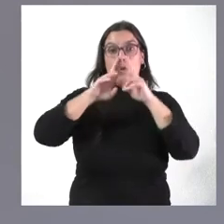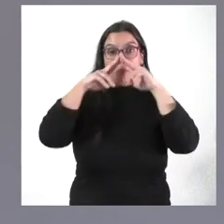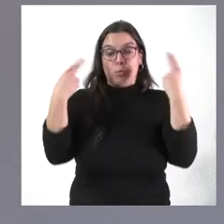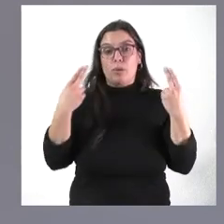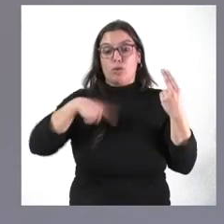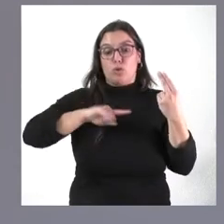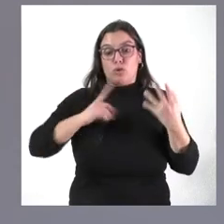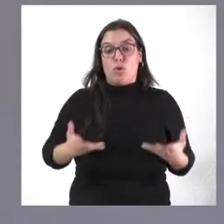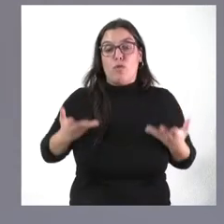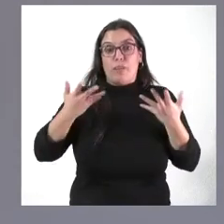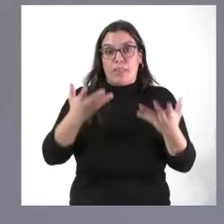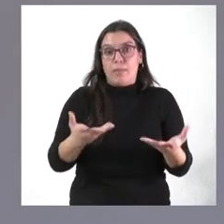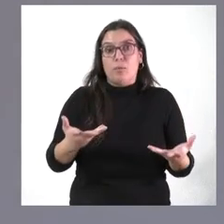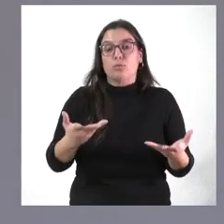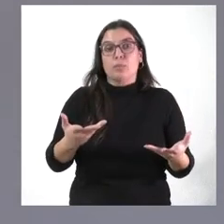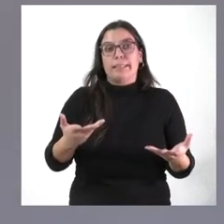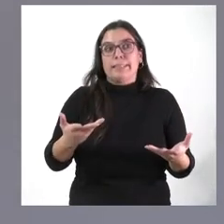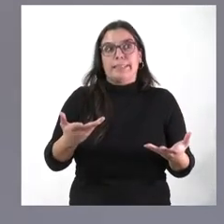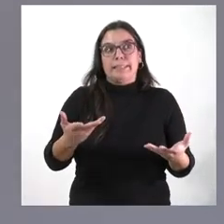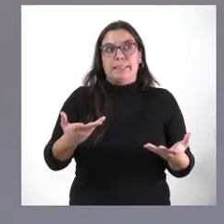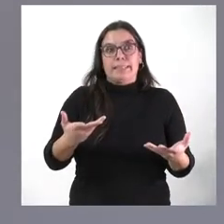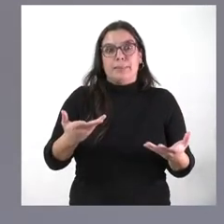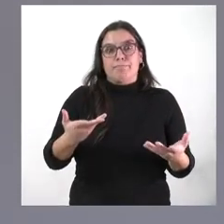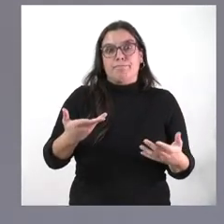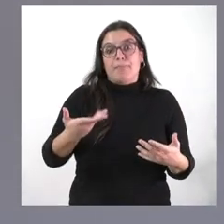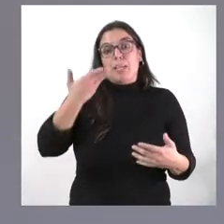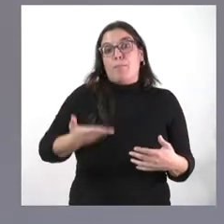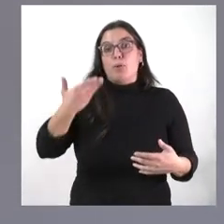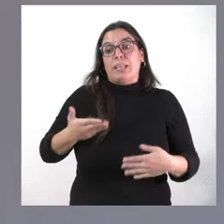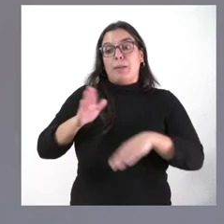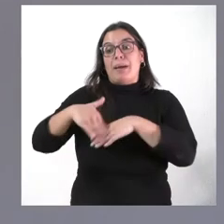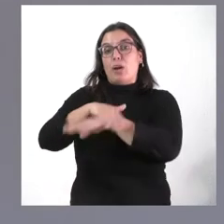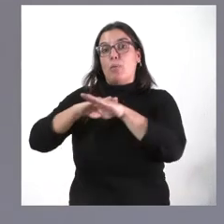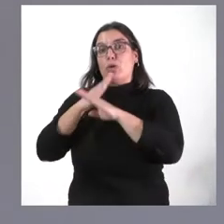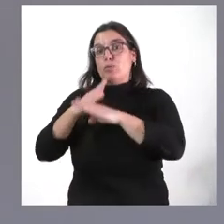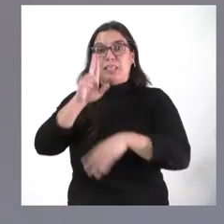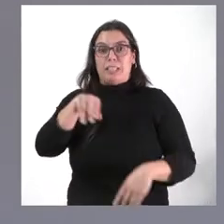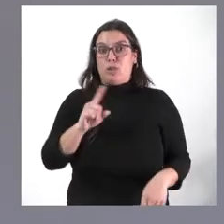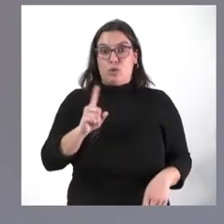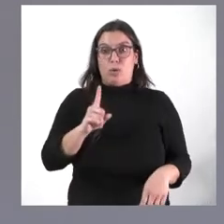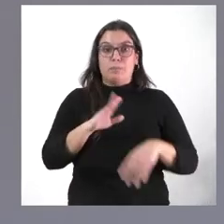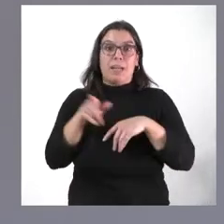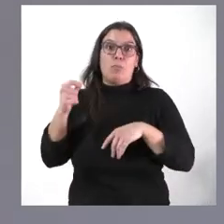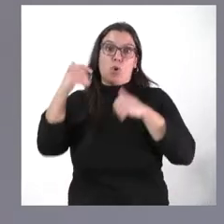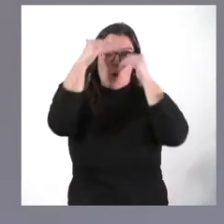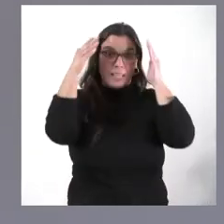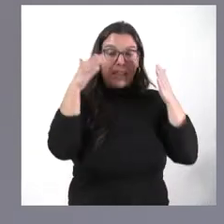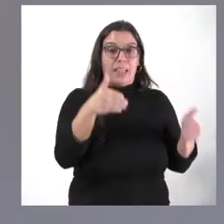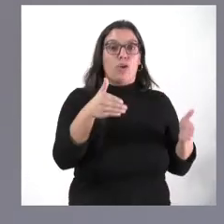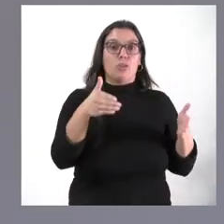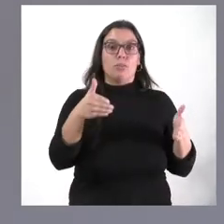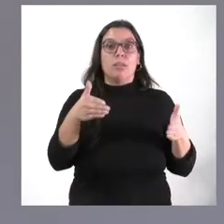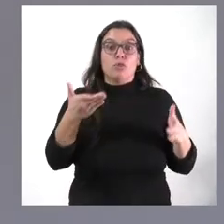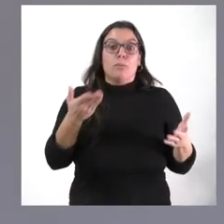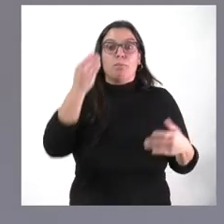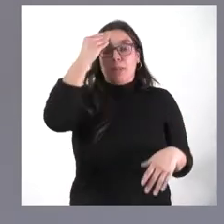autónomas no han tenido el peso suficiente para que el gobierno le dedique algo de atención dentro de su agenda y yo creo que sería